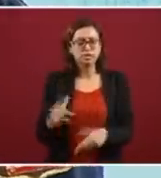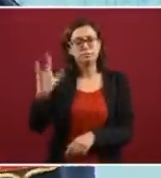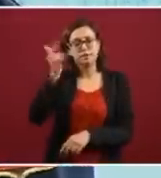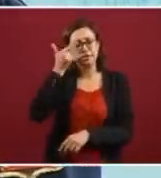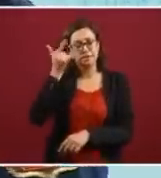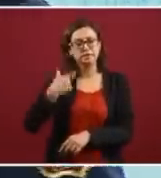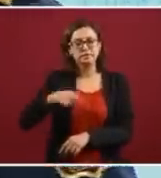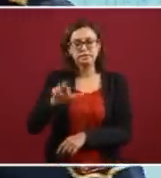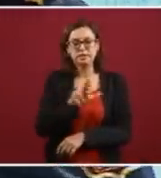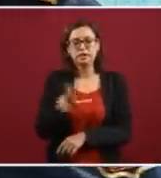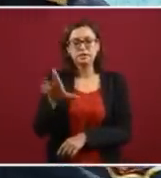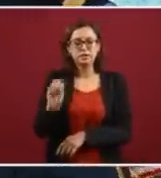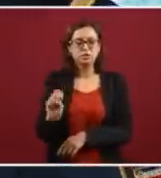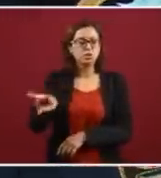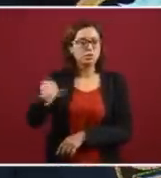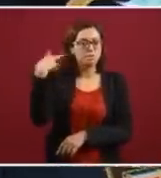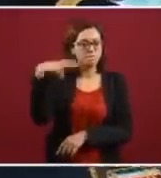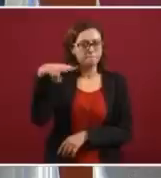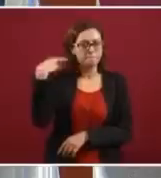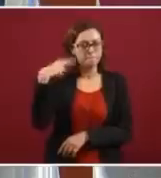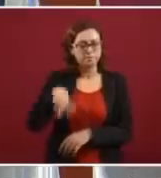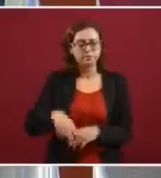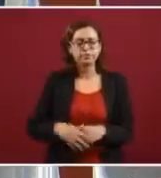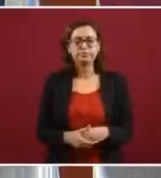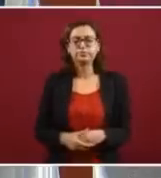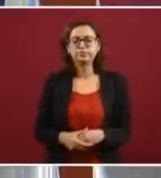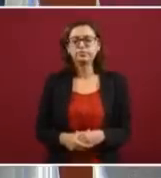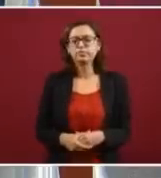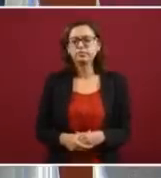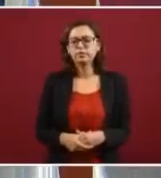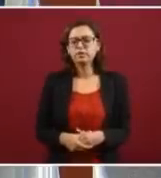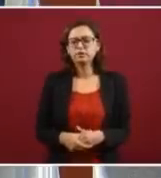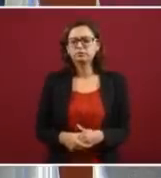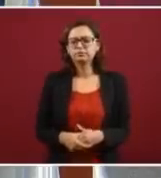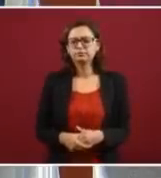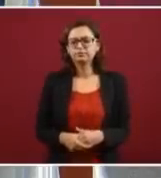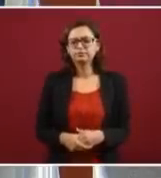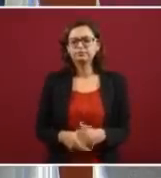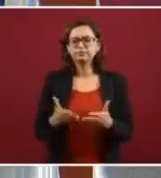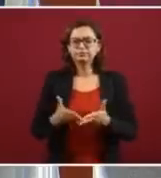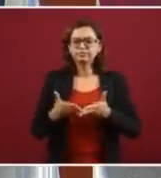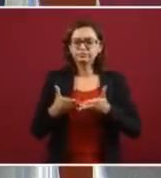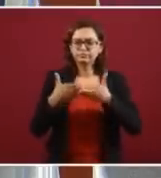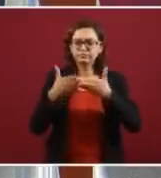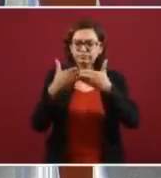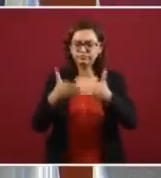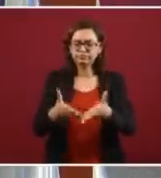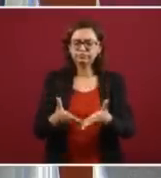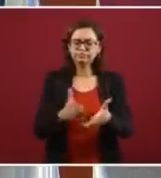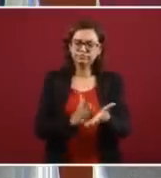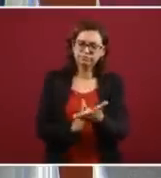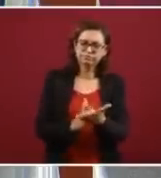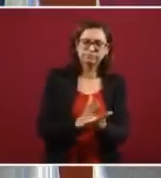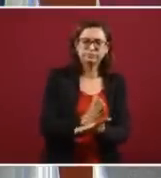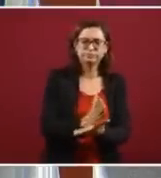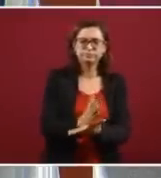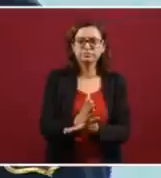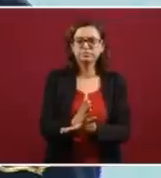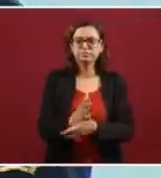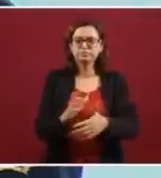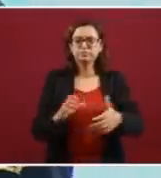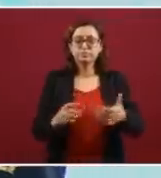Campeche, Quintana Roo y Veracruz. La interdicción marítima y portuaria, en esta